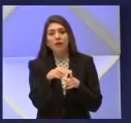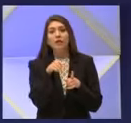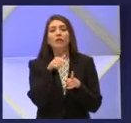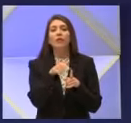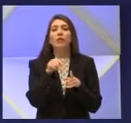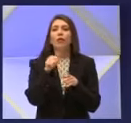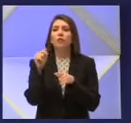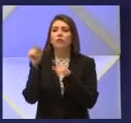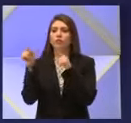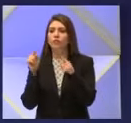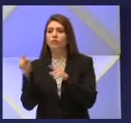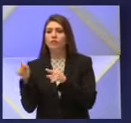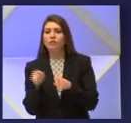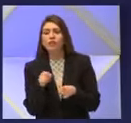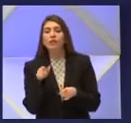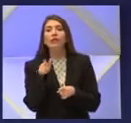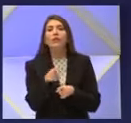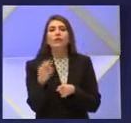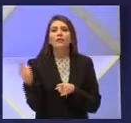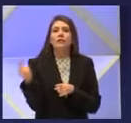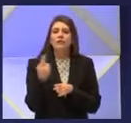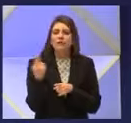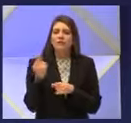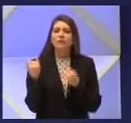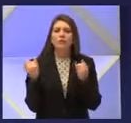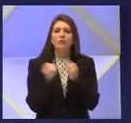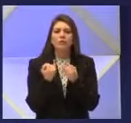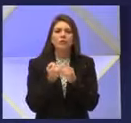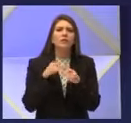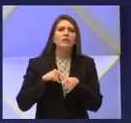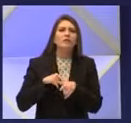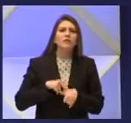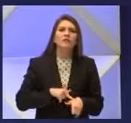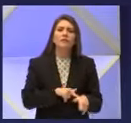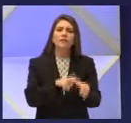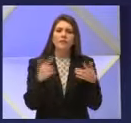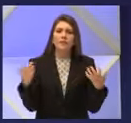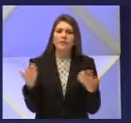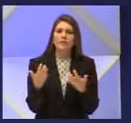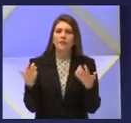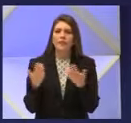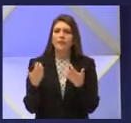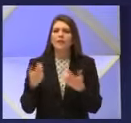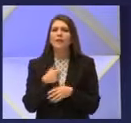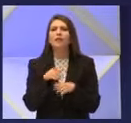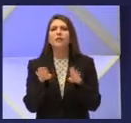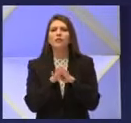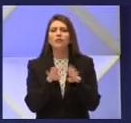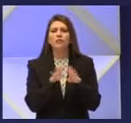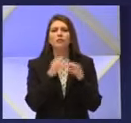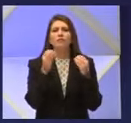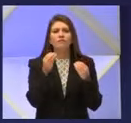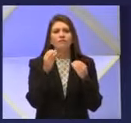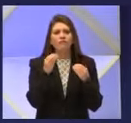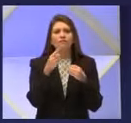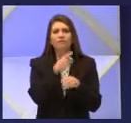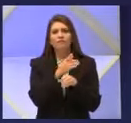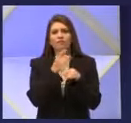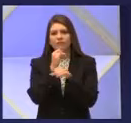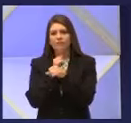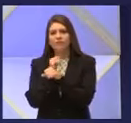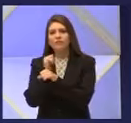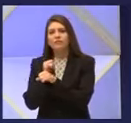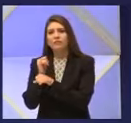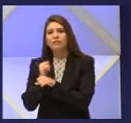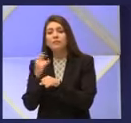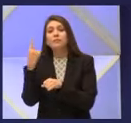se continúe realizando mucha divulgación científica para que las